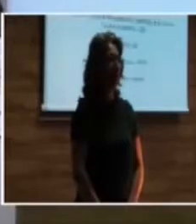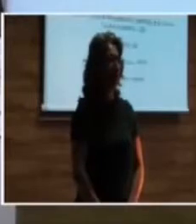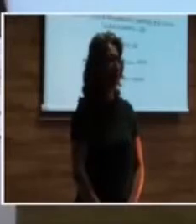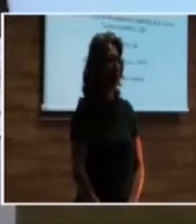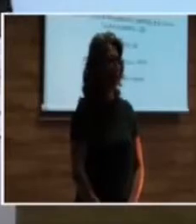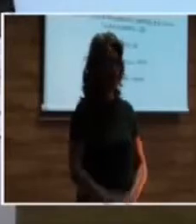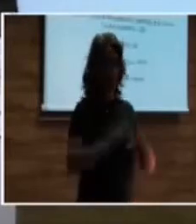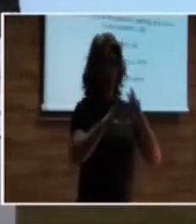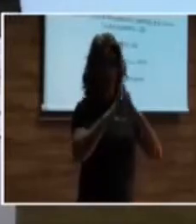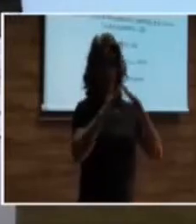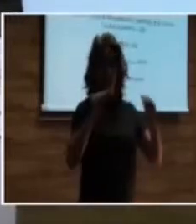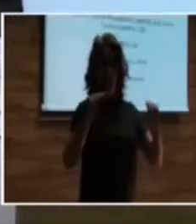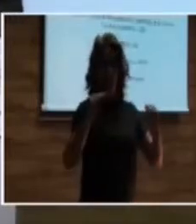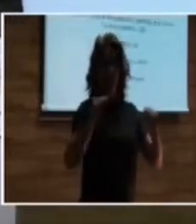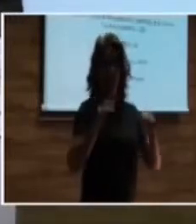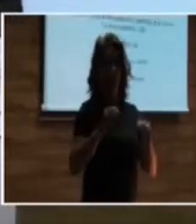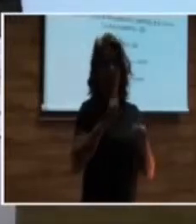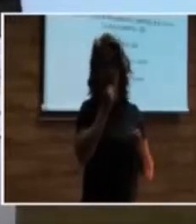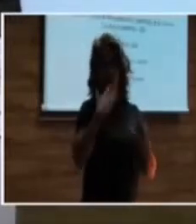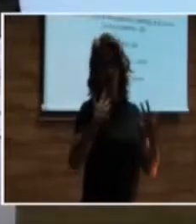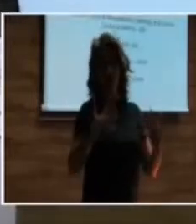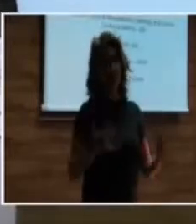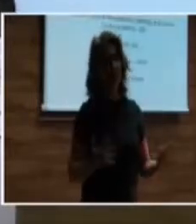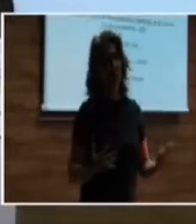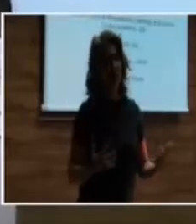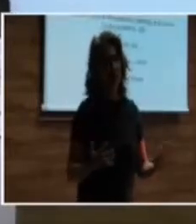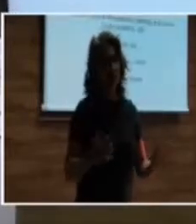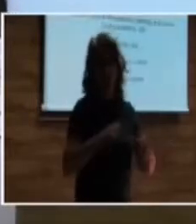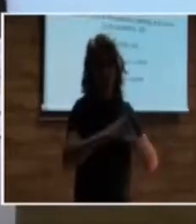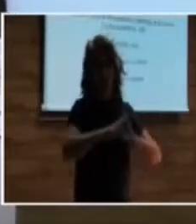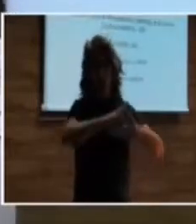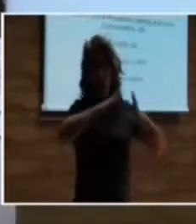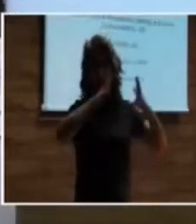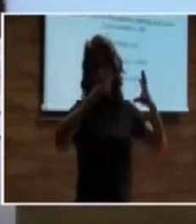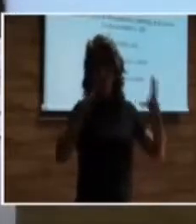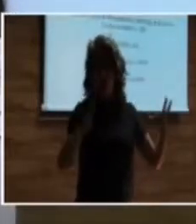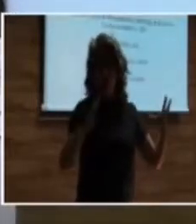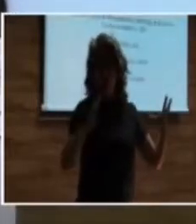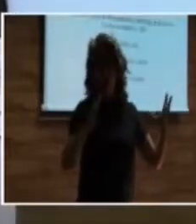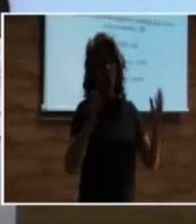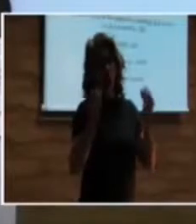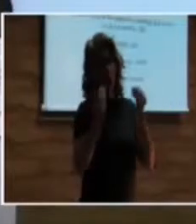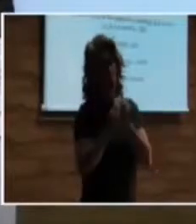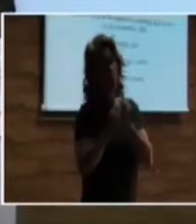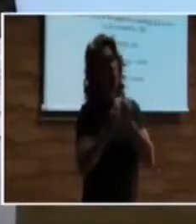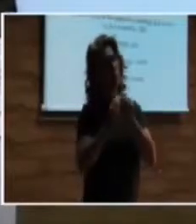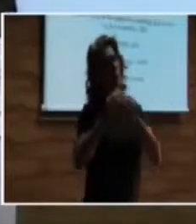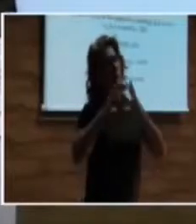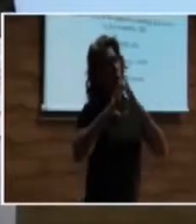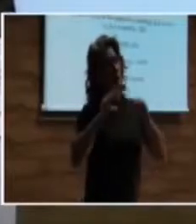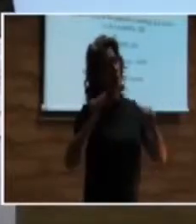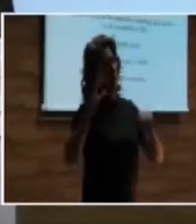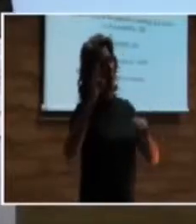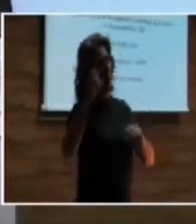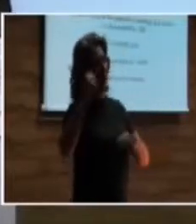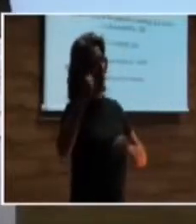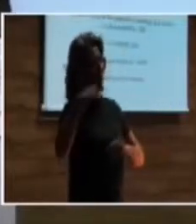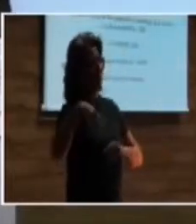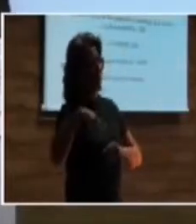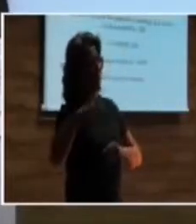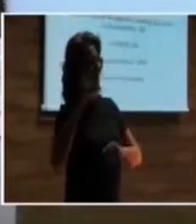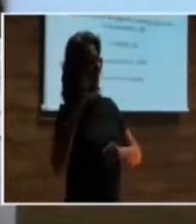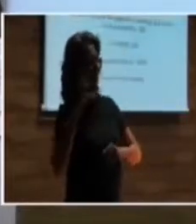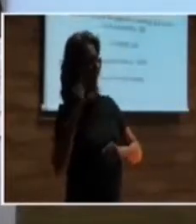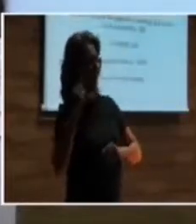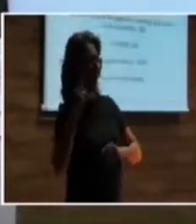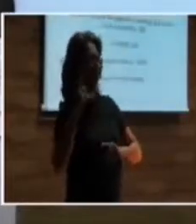La Universidad de Buenos Aires es una de las universidades más grandes de Latinoamérica, junto con la Universidad de San Pablo y la Universidad Autónoma de